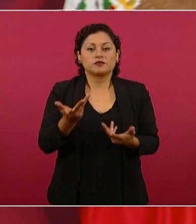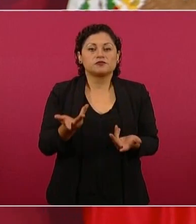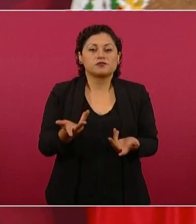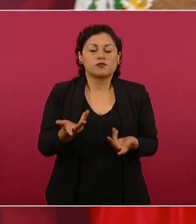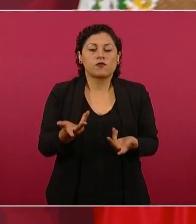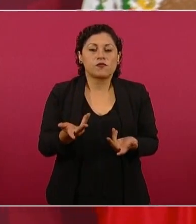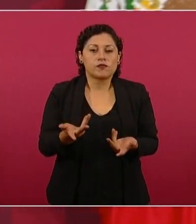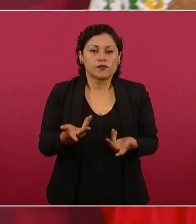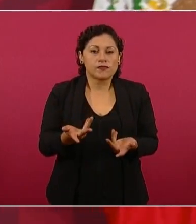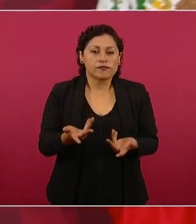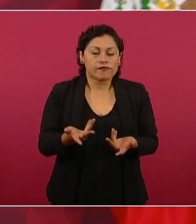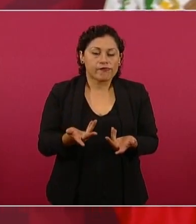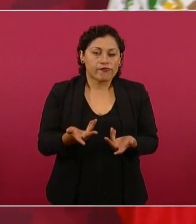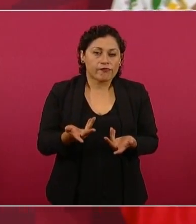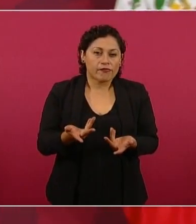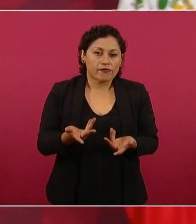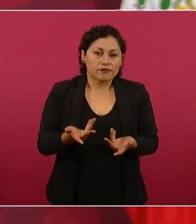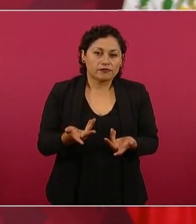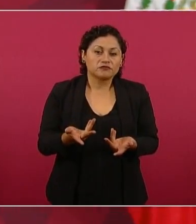ciertas